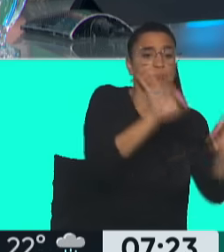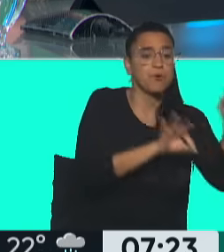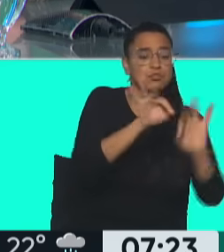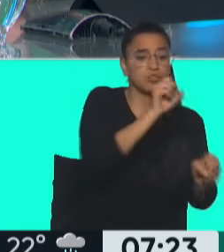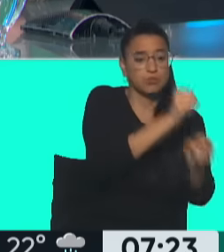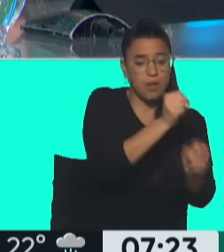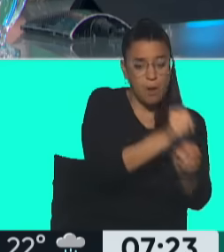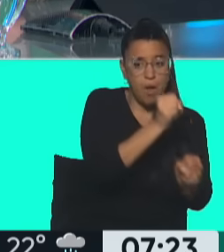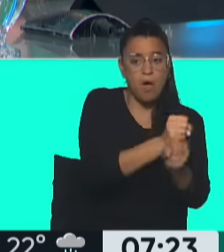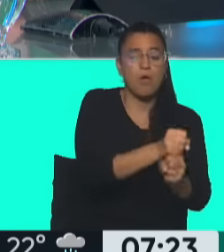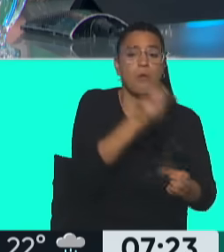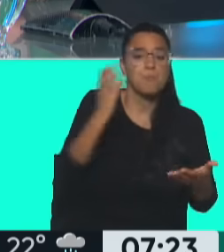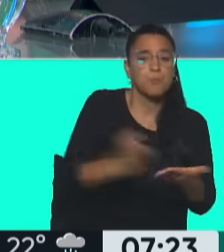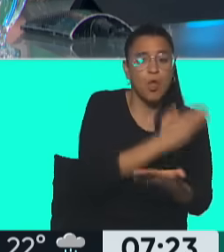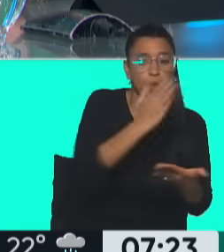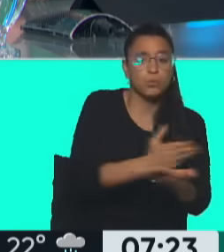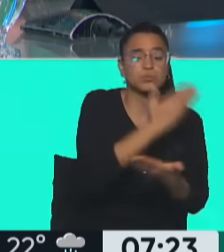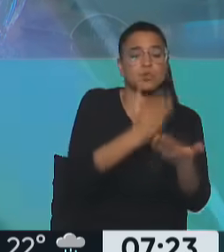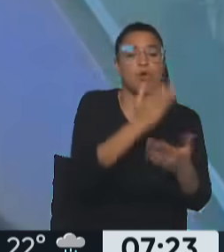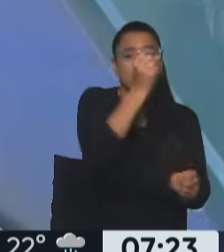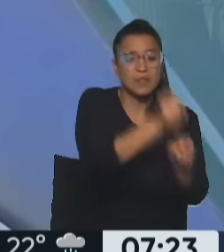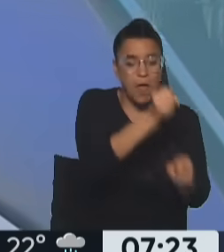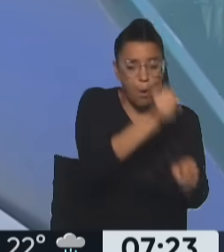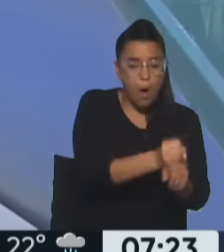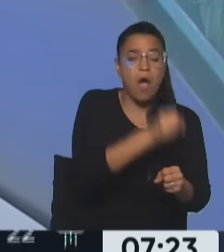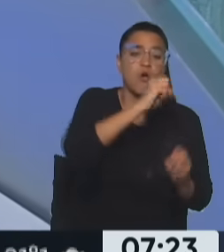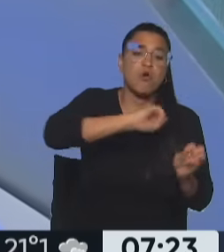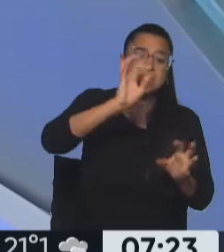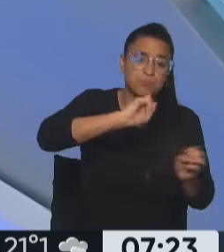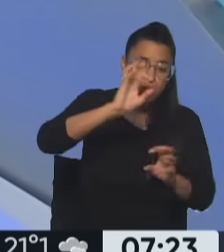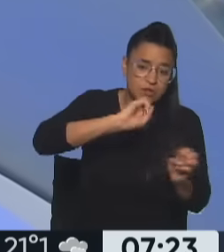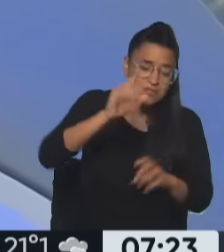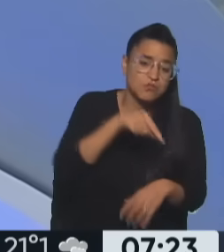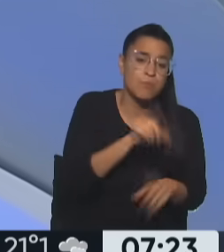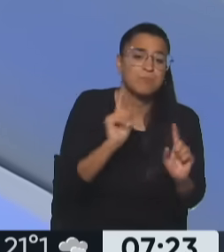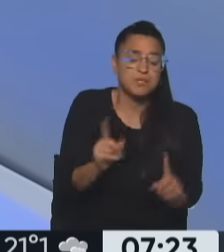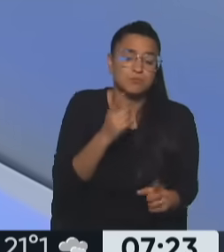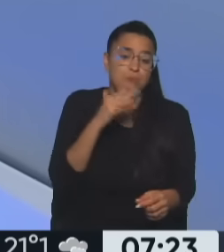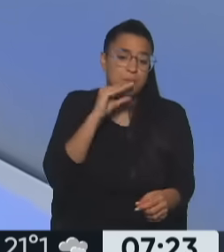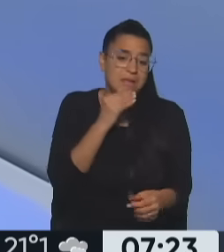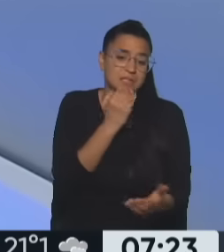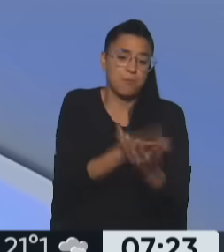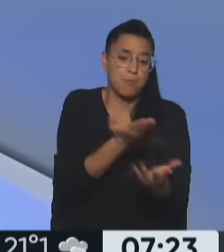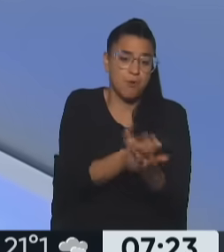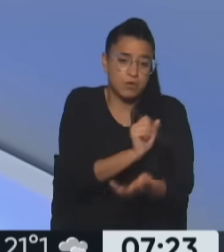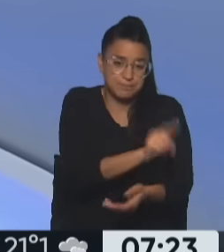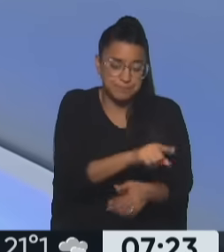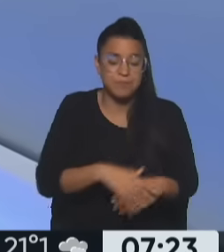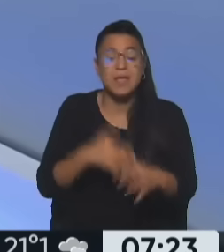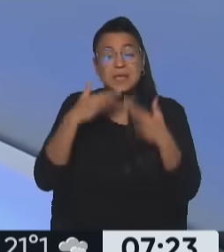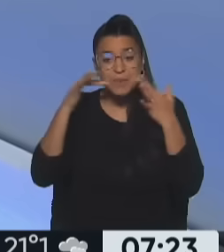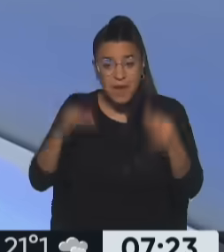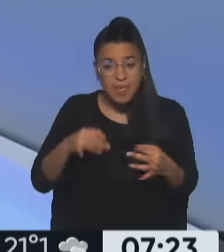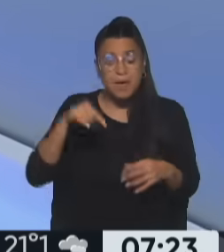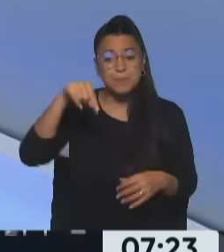los trabajadores, de la producción, del trabajo, de las exportaciones que está proponiendo Sergio Massa. Sí es cierto, Silvia,